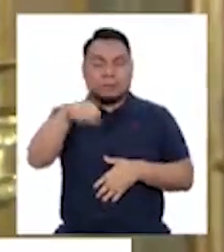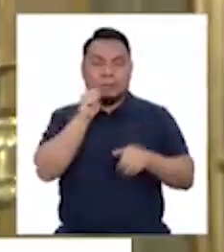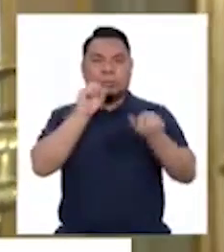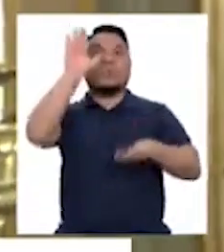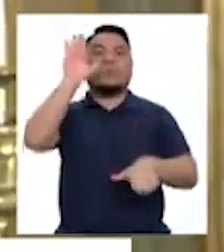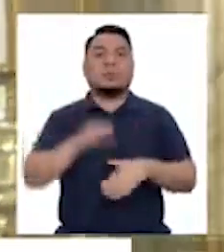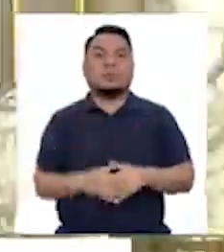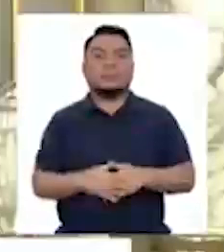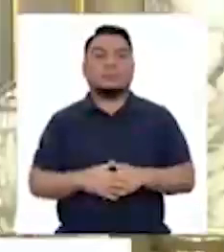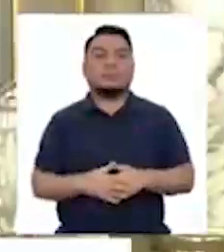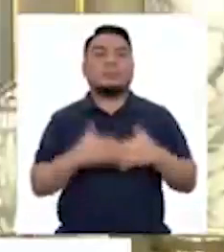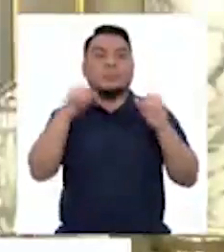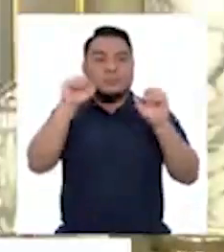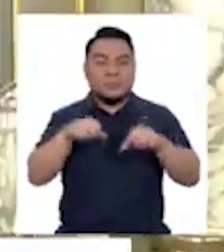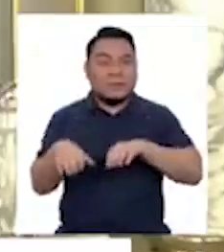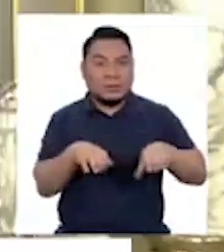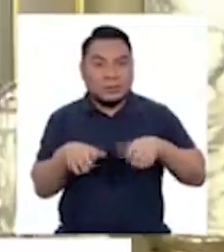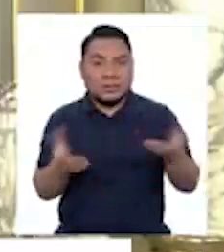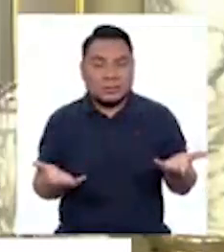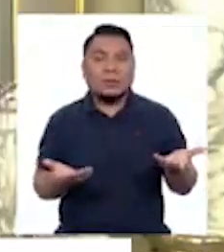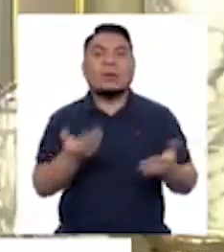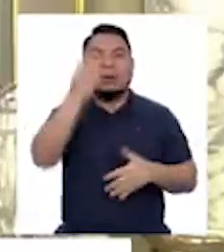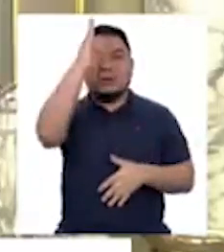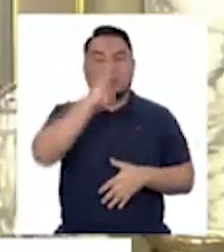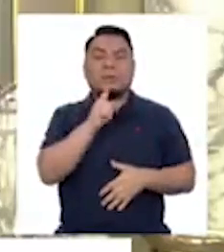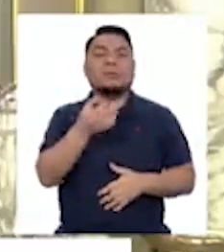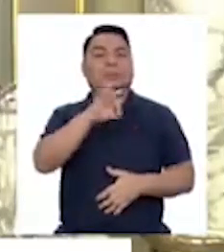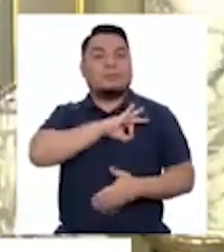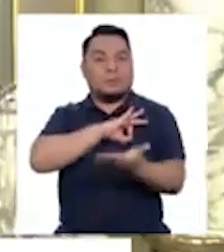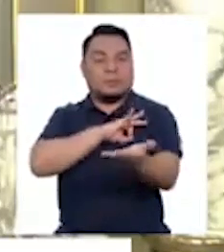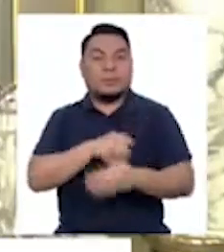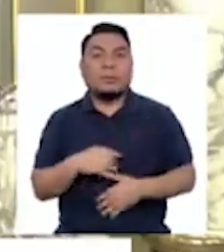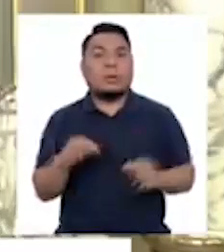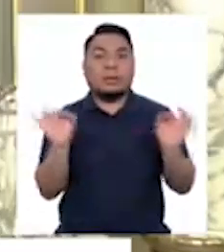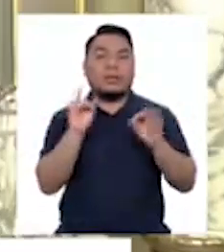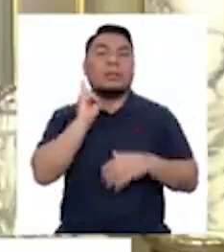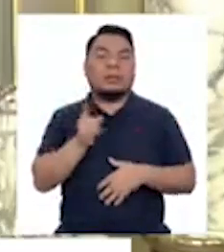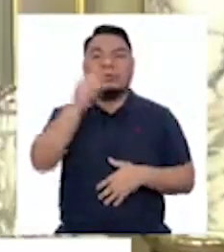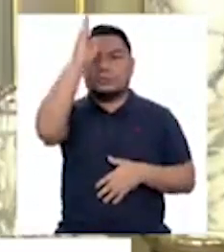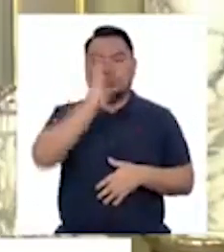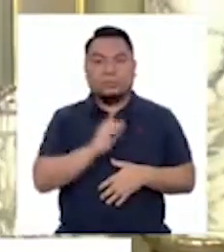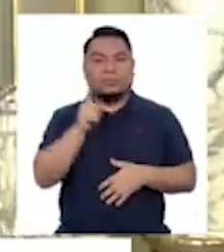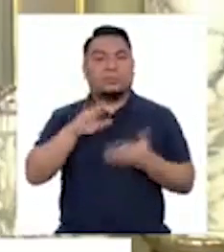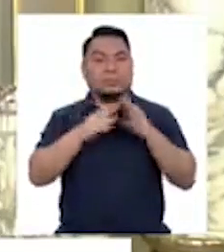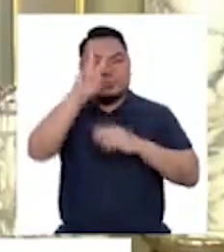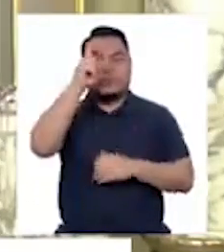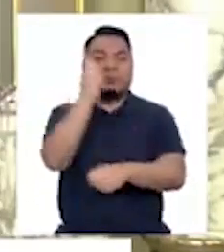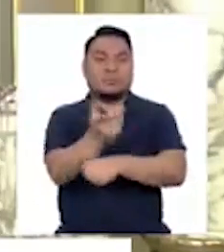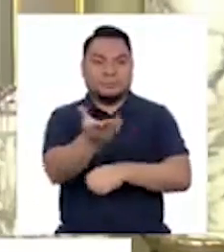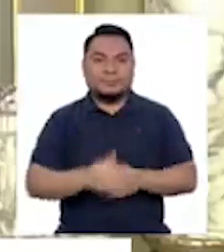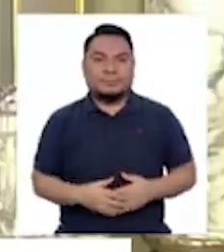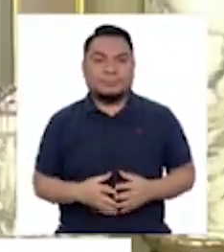juro. Si así lo hiciereis, que Dios os premie, y si no, Él y la patria os lo